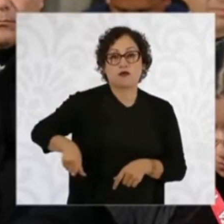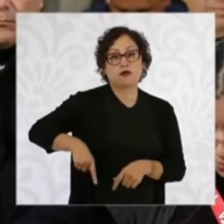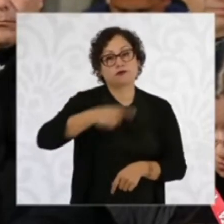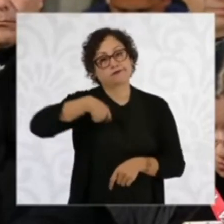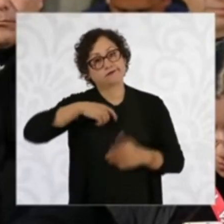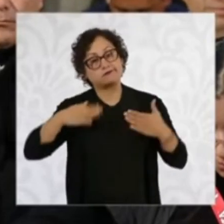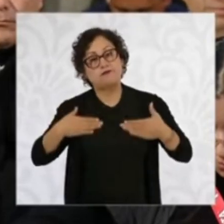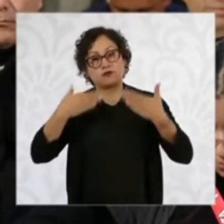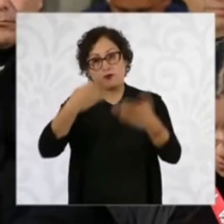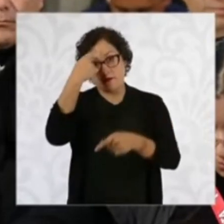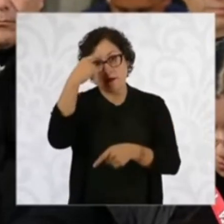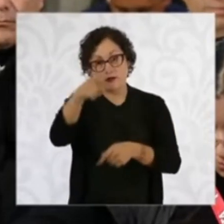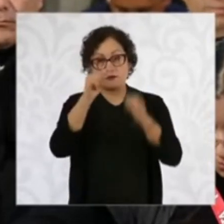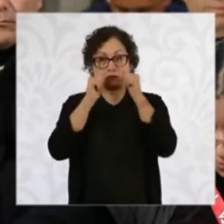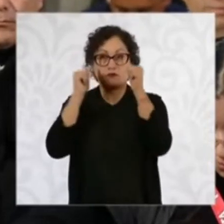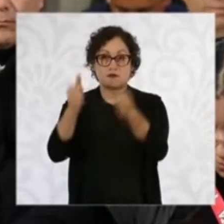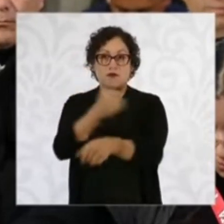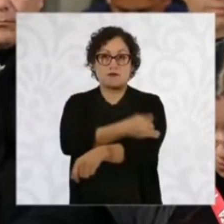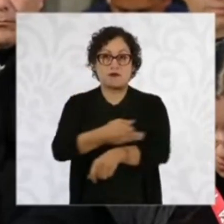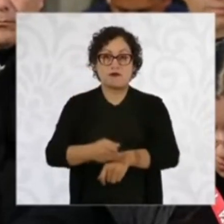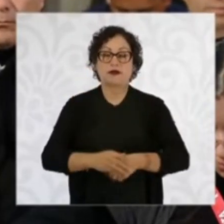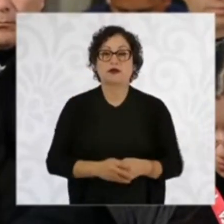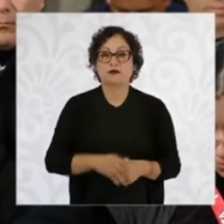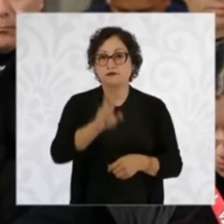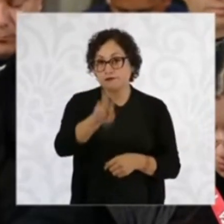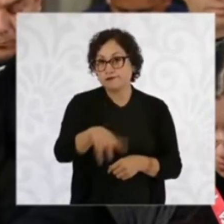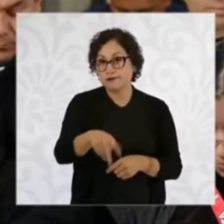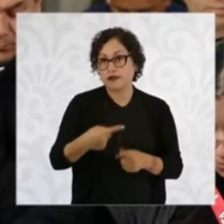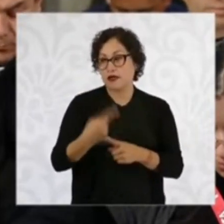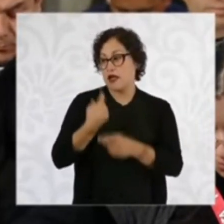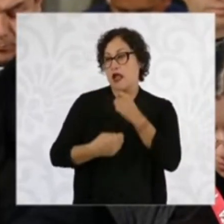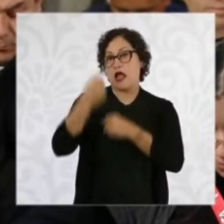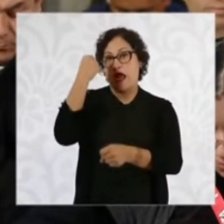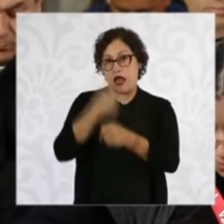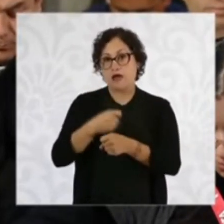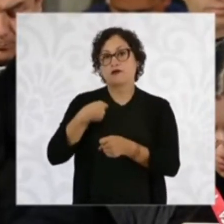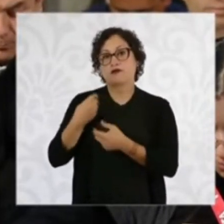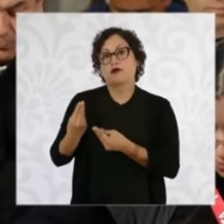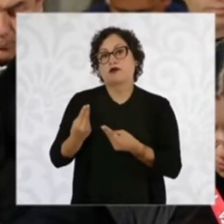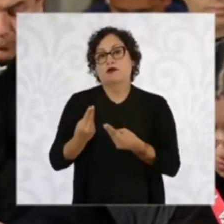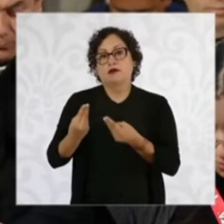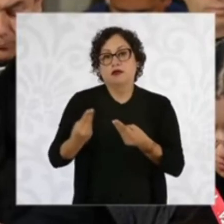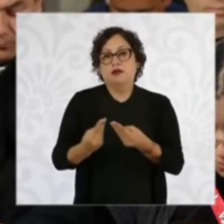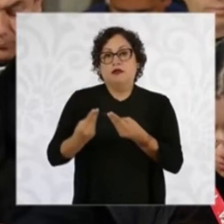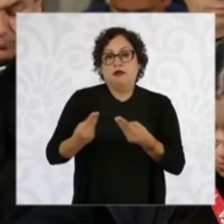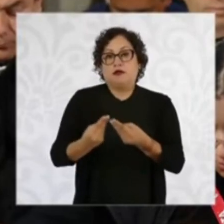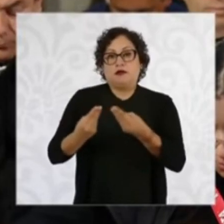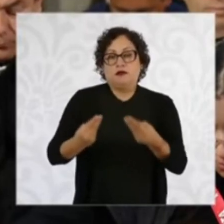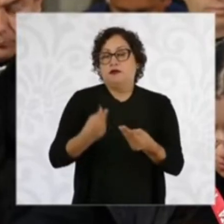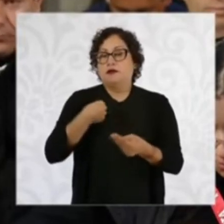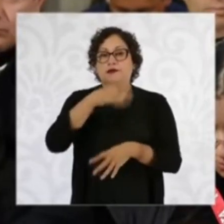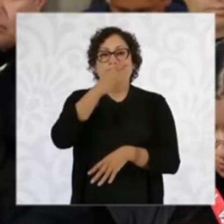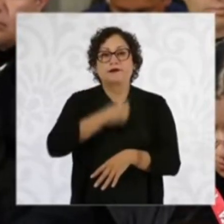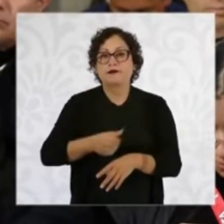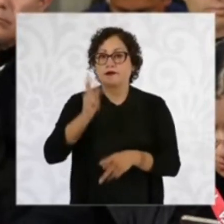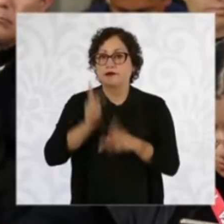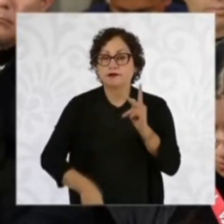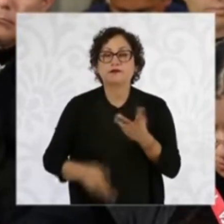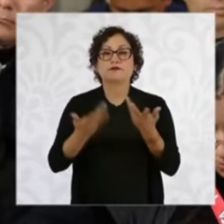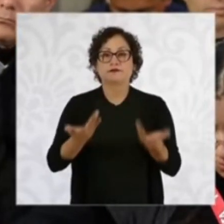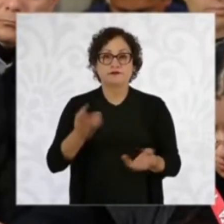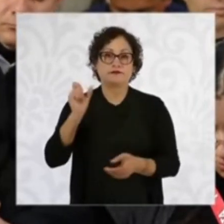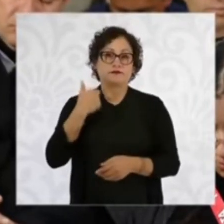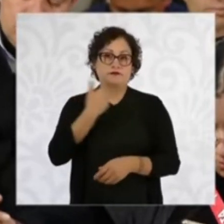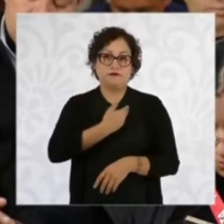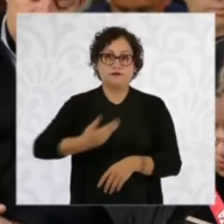continúe sufriendo. Yo en los últimos días, porque esto lo traigo ya desde el año pasado, desde diciembre del año pasado, este tema ya no pude presentarlo con el presidente, pero